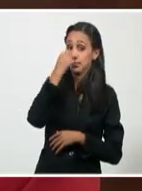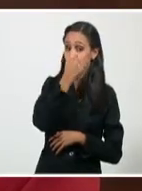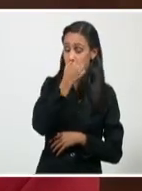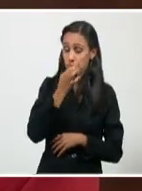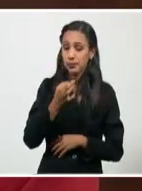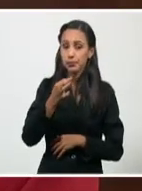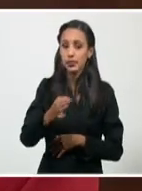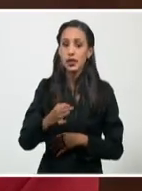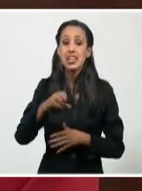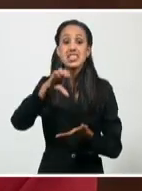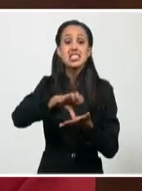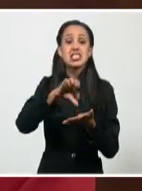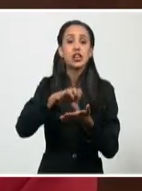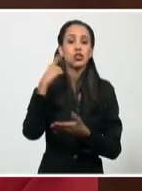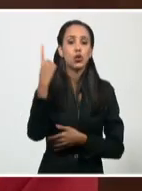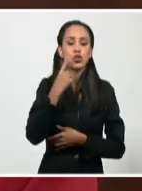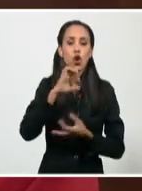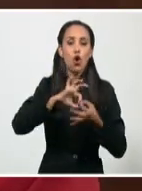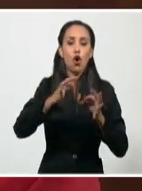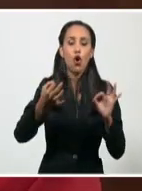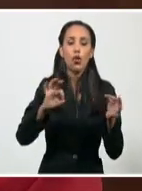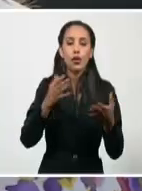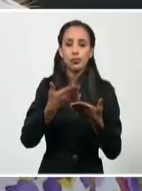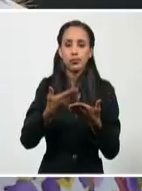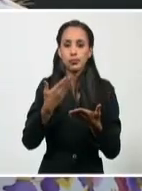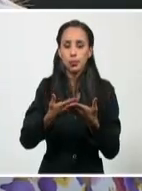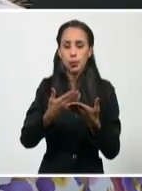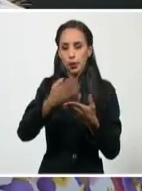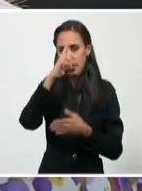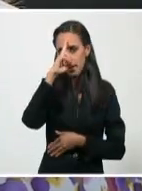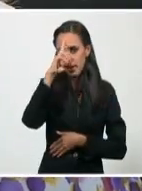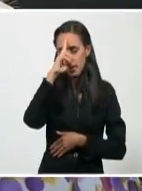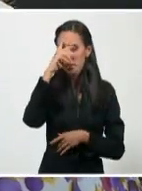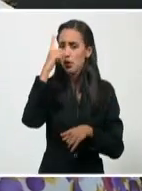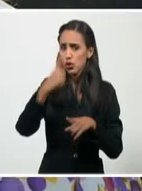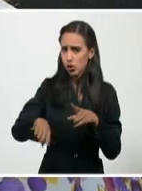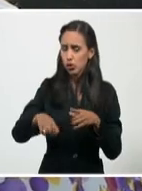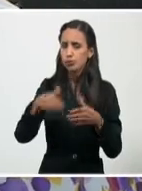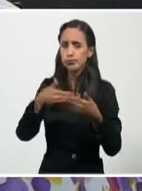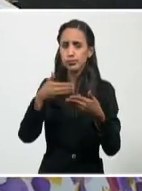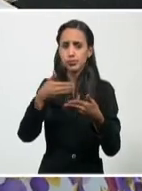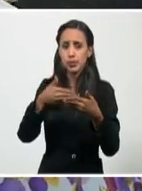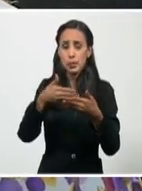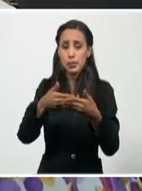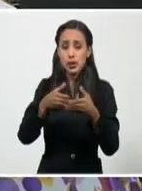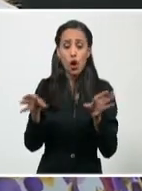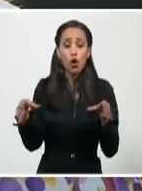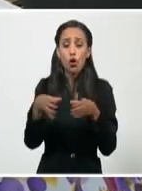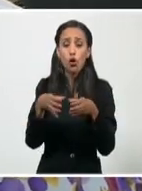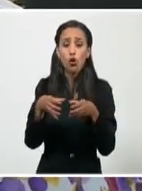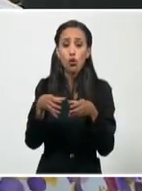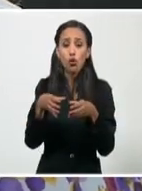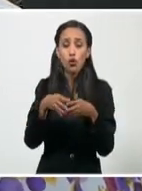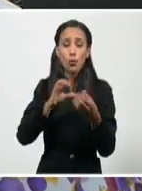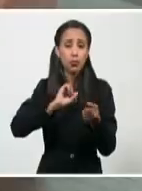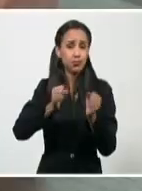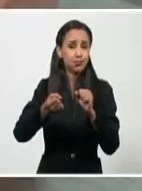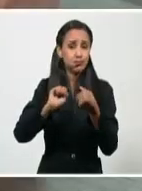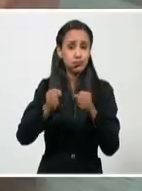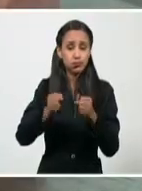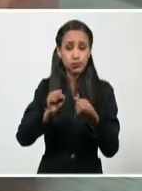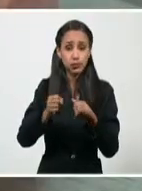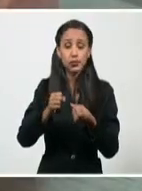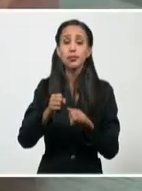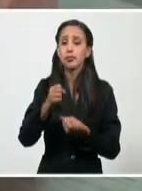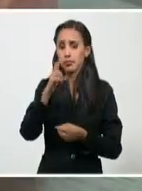Nacional Coordinador de Ensayos Clínicos y la Autoridad Reguladora de Medicamentos, Equipos y Dispositivos Médicos avalaron estos